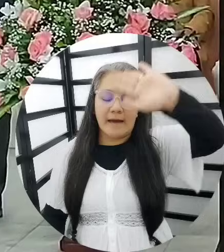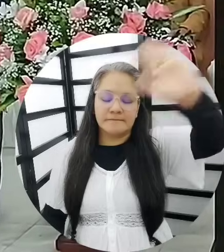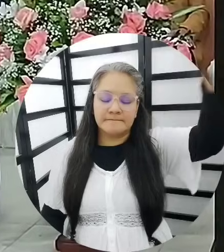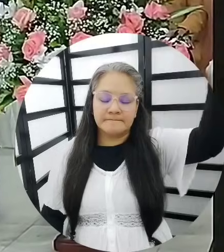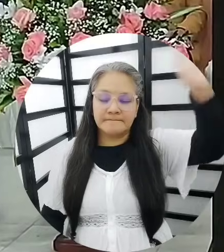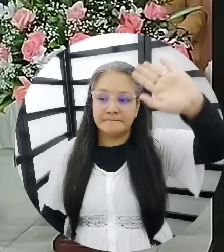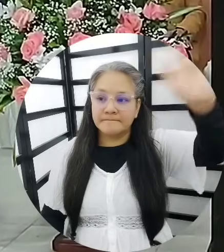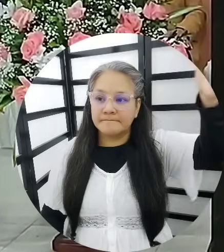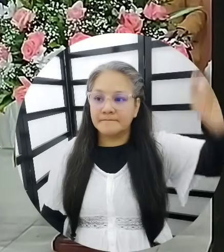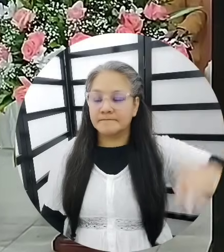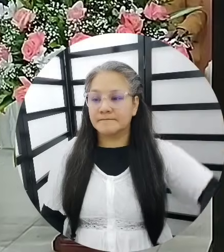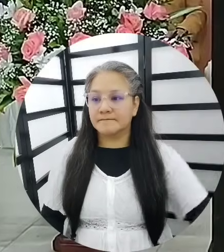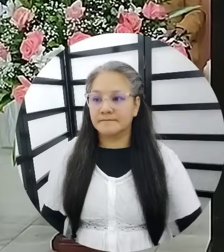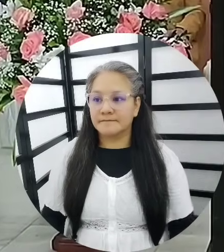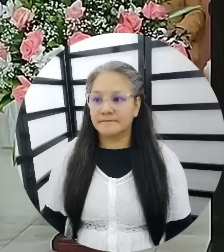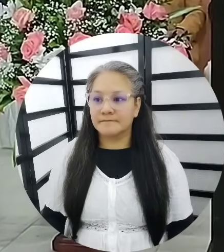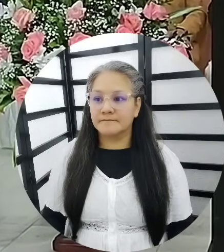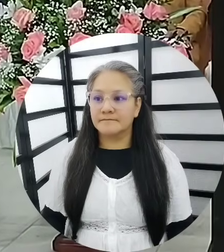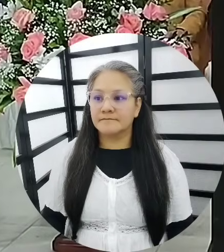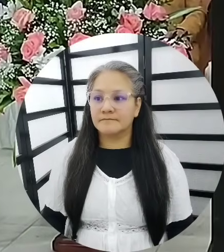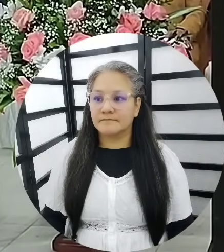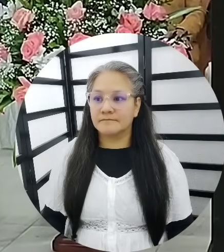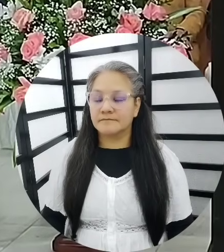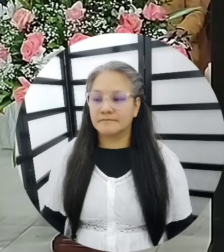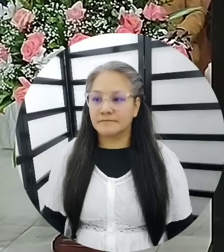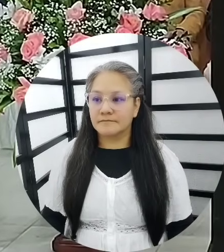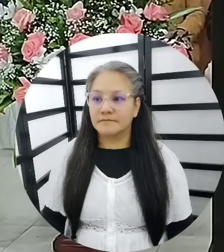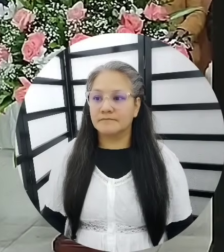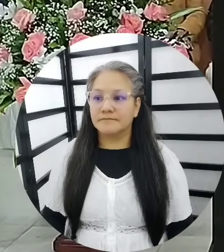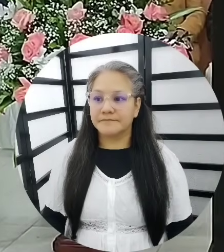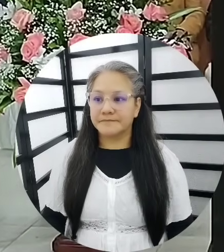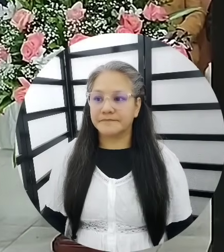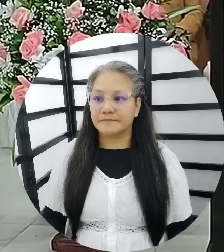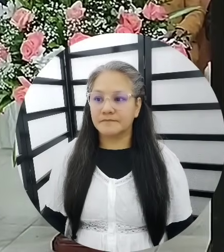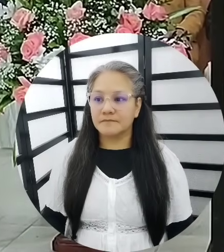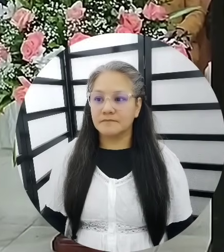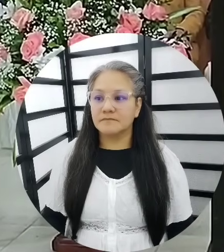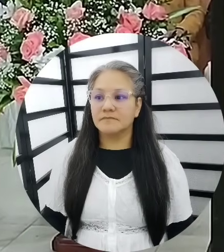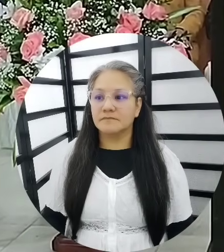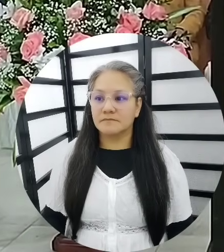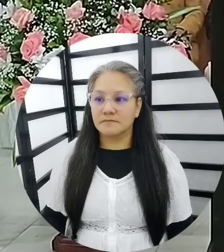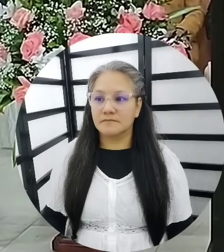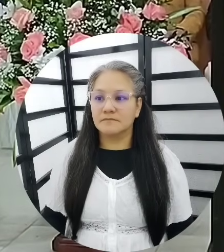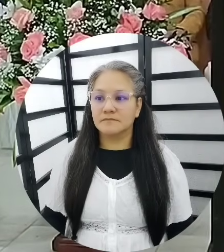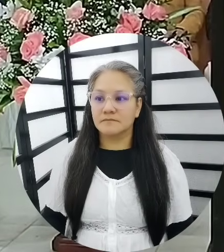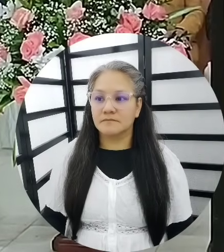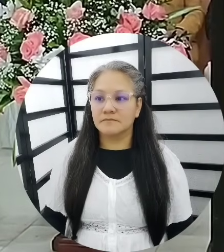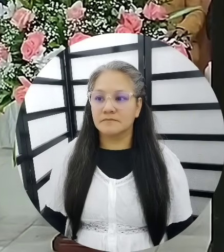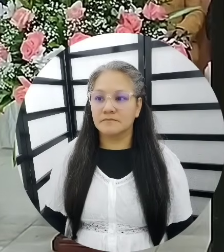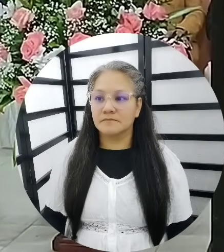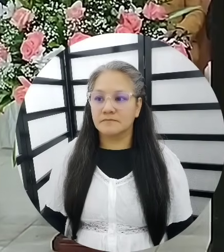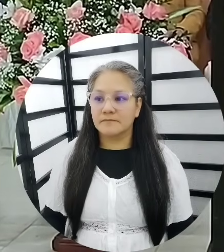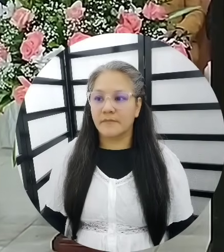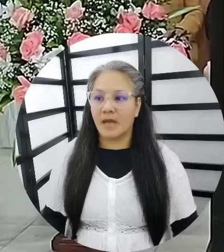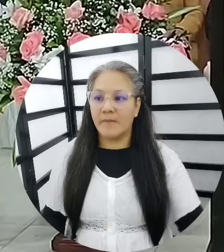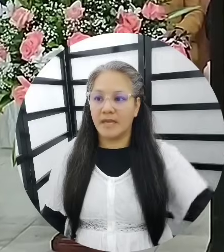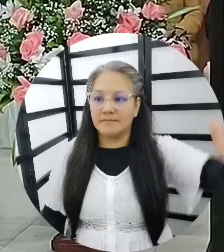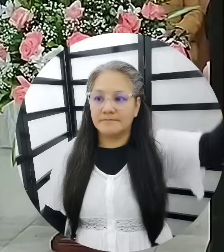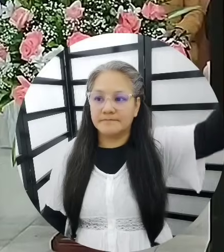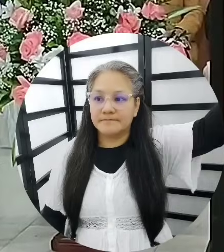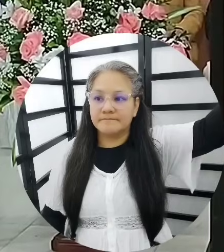países. Si se hubiera dividido, los coliseos y los estadios no se llenaran